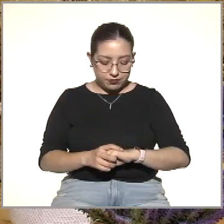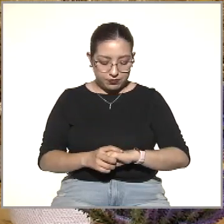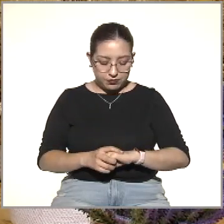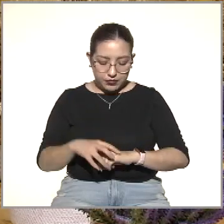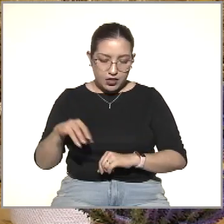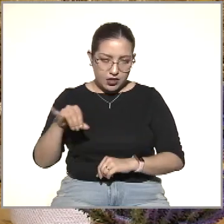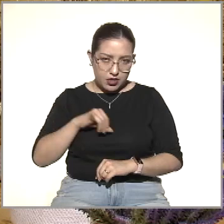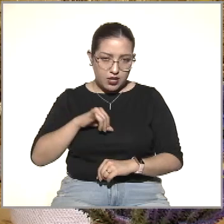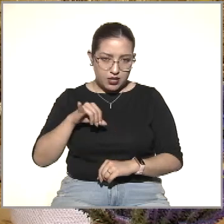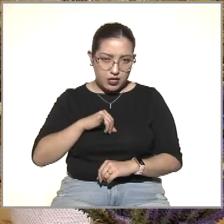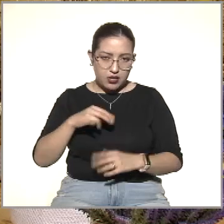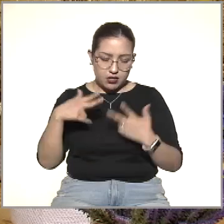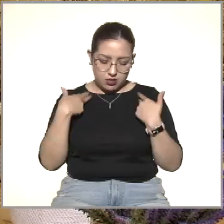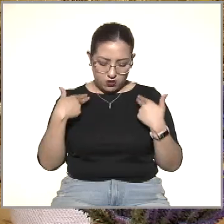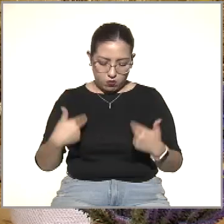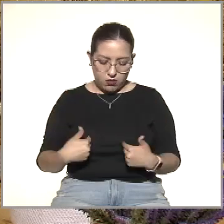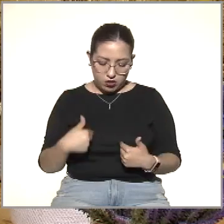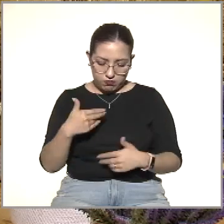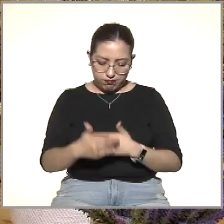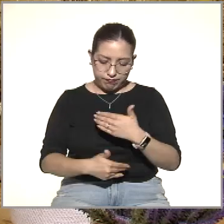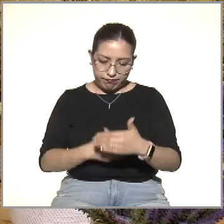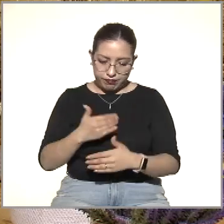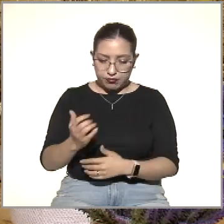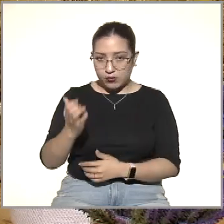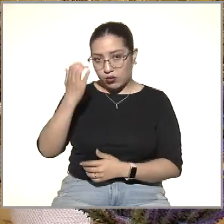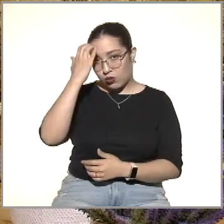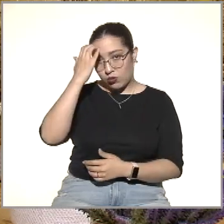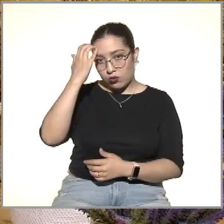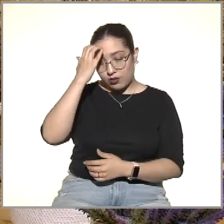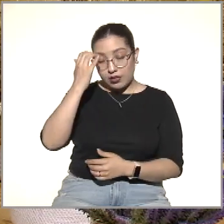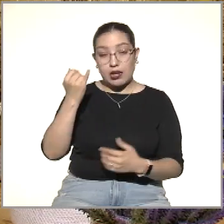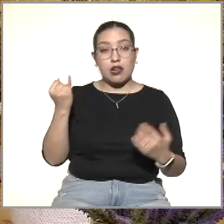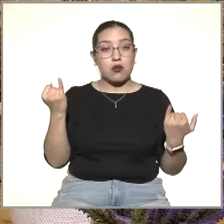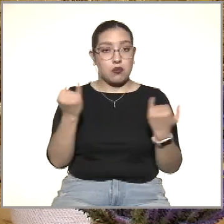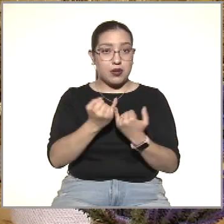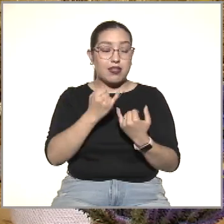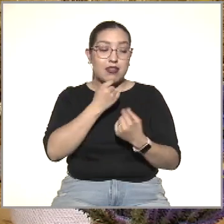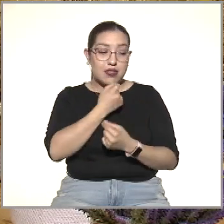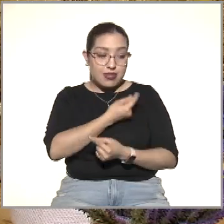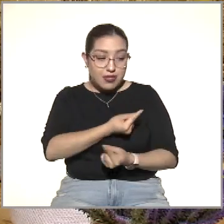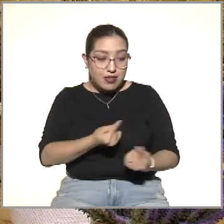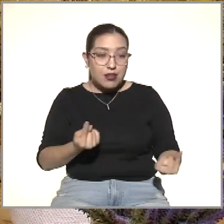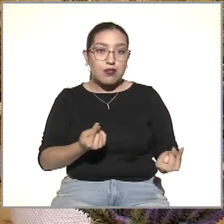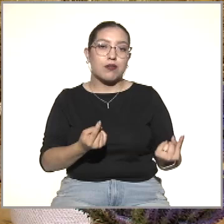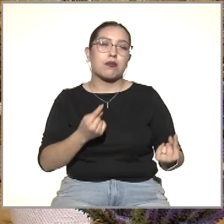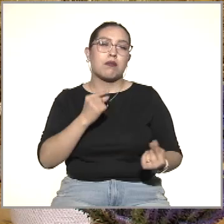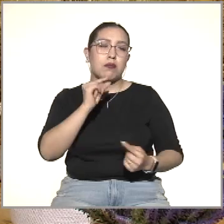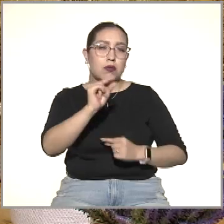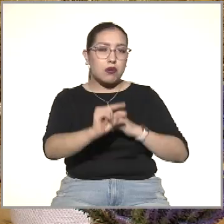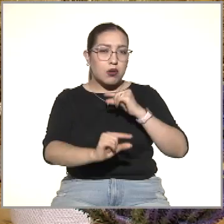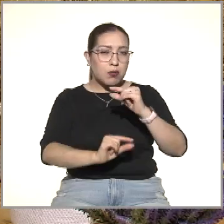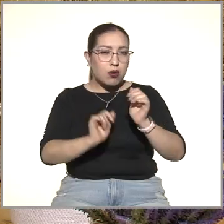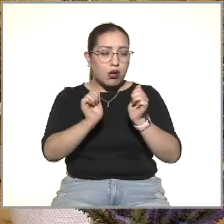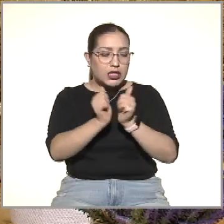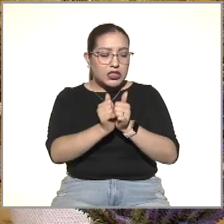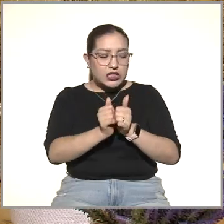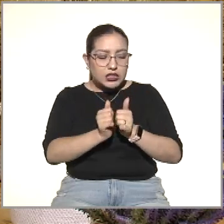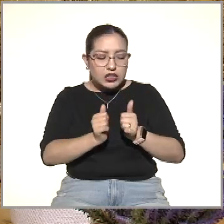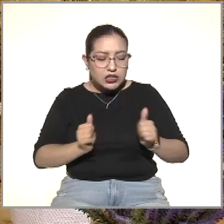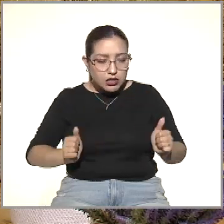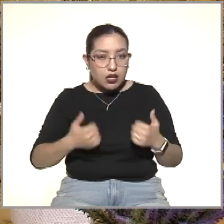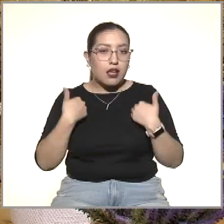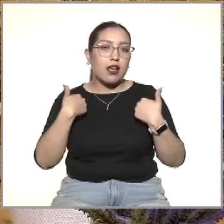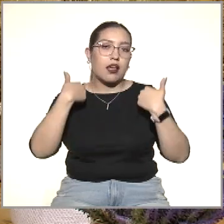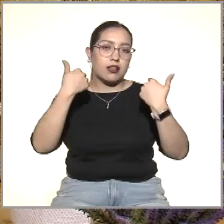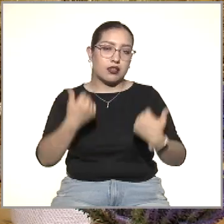nos conviene conocer. Y en el caso de los niños, repito, poco a poco se van despegando hasta que llegan a la idea de que, bueno, sí,